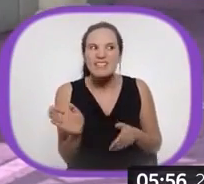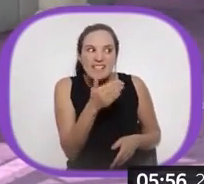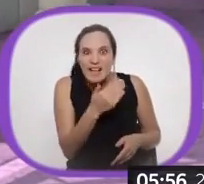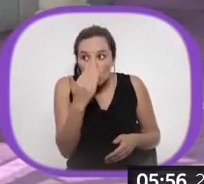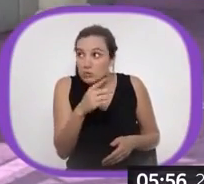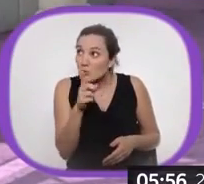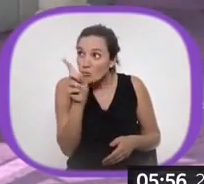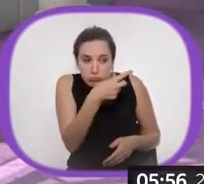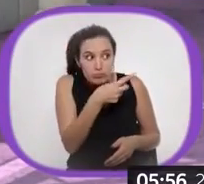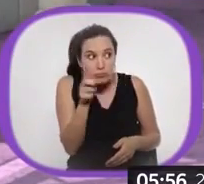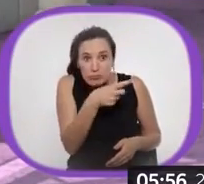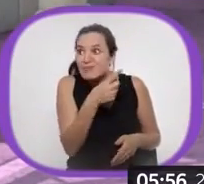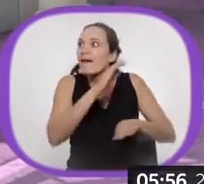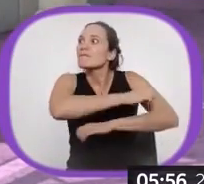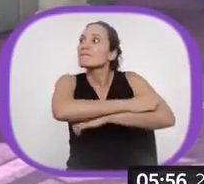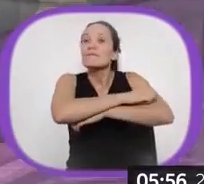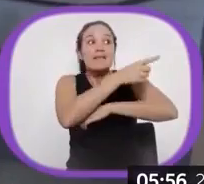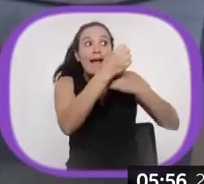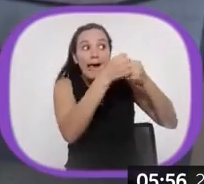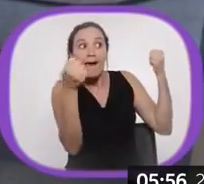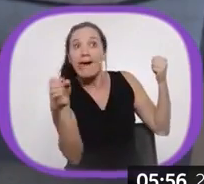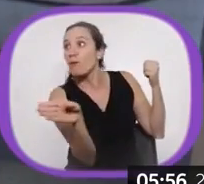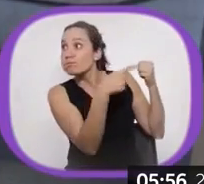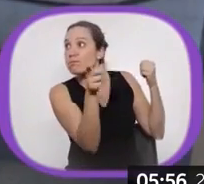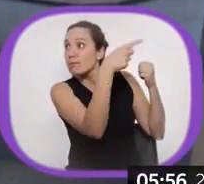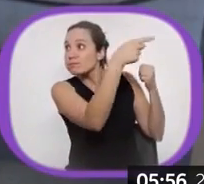últimas burbujas por la ventana! ¡Entendido, Mike!